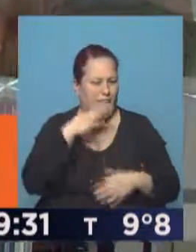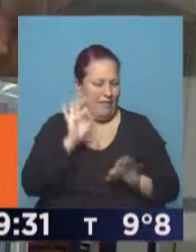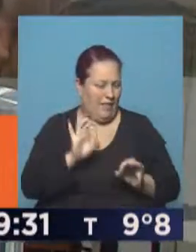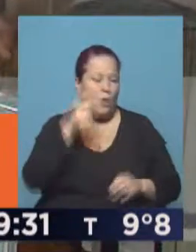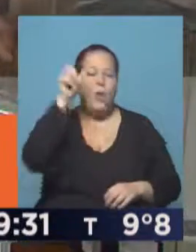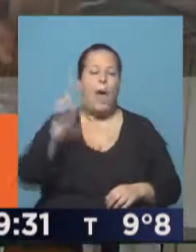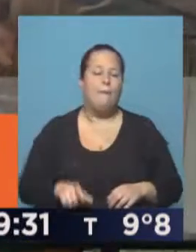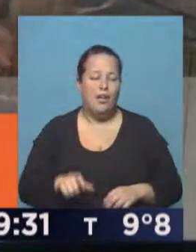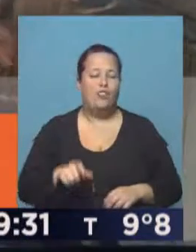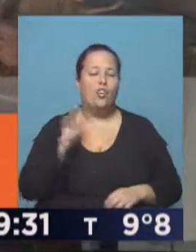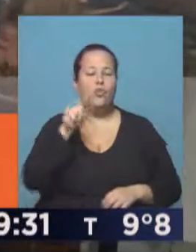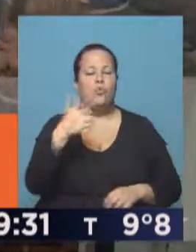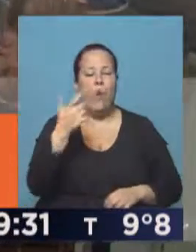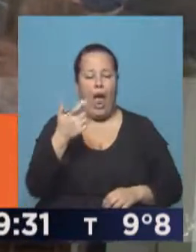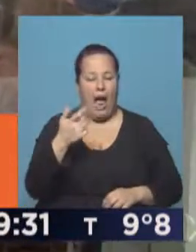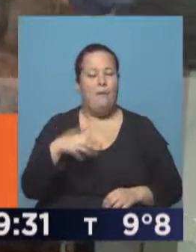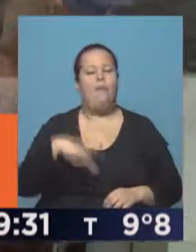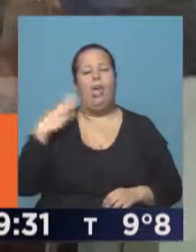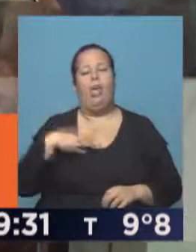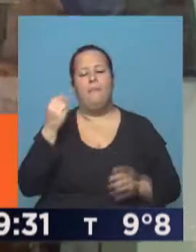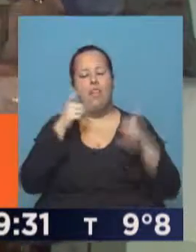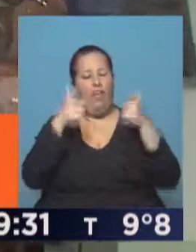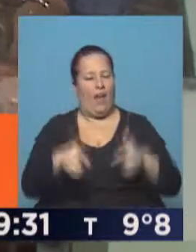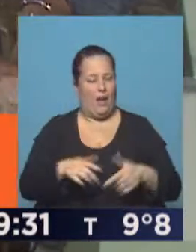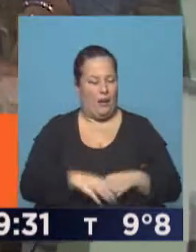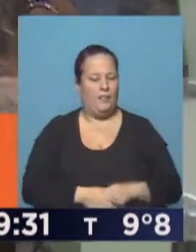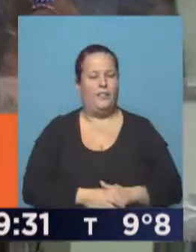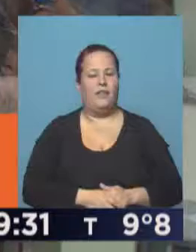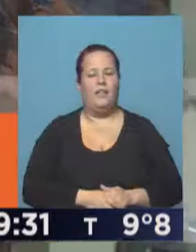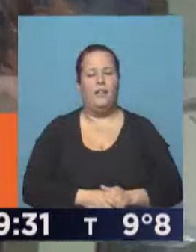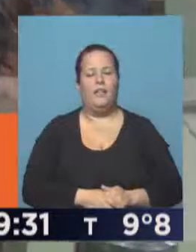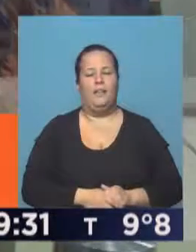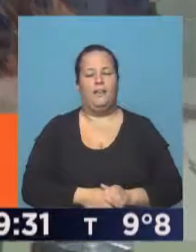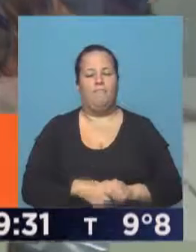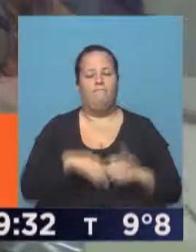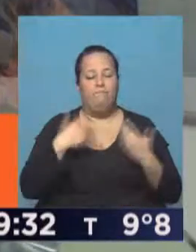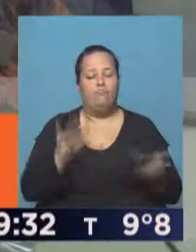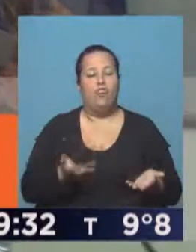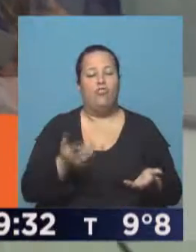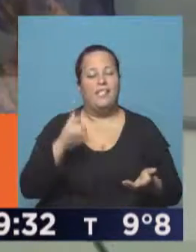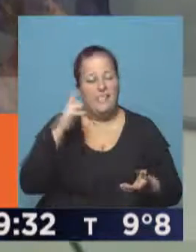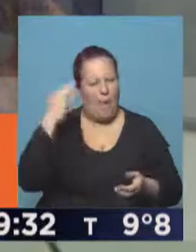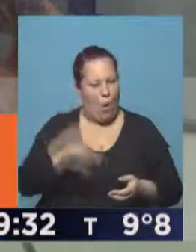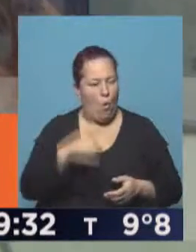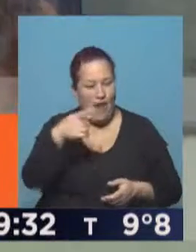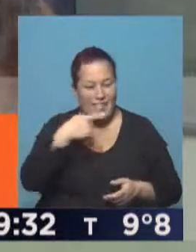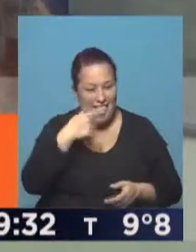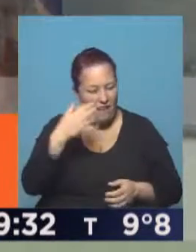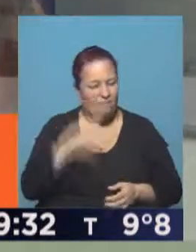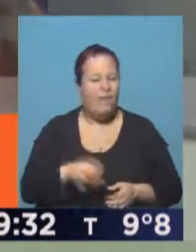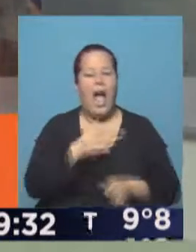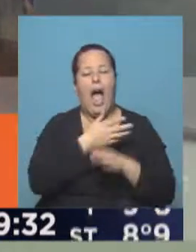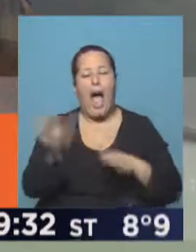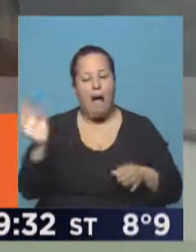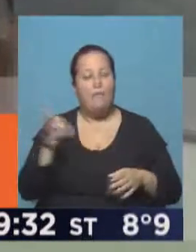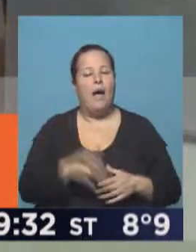en una persona que tiene un arma por temor de que lo roben. Claro. Entonces es absolutamente confiable esa palabra que por otro